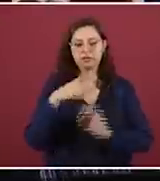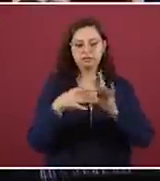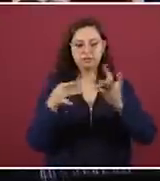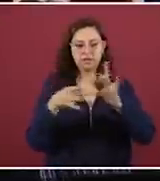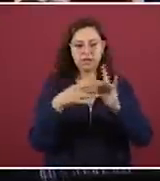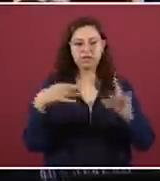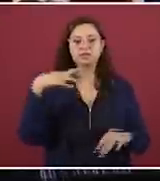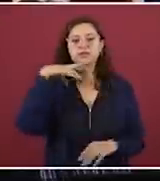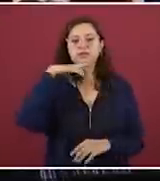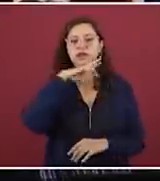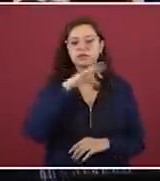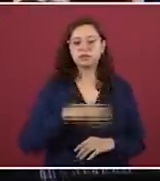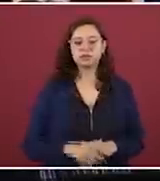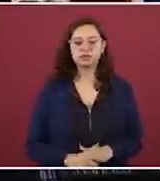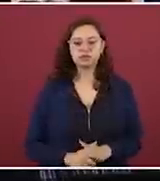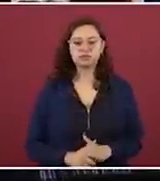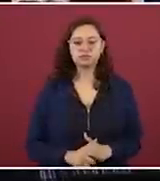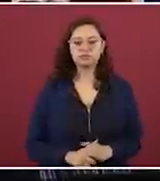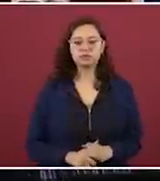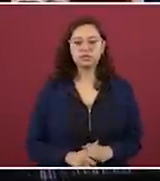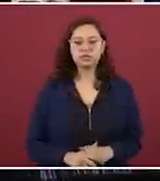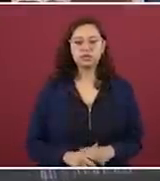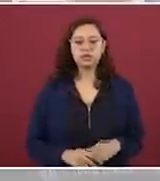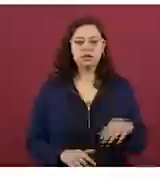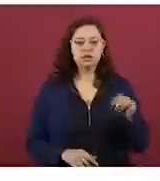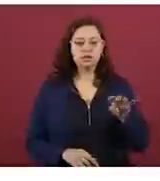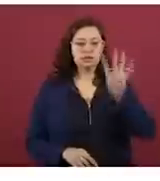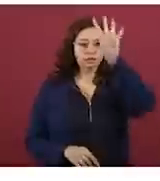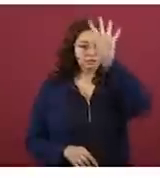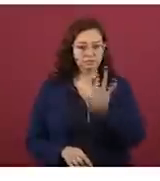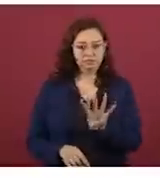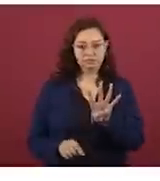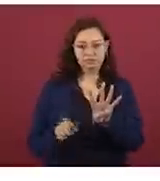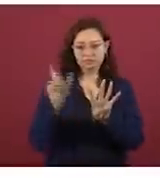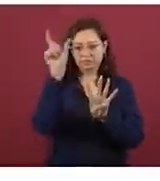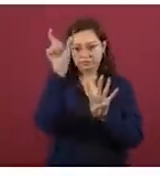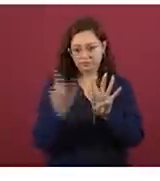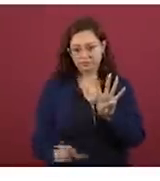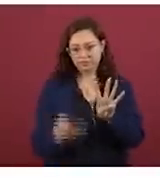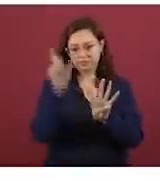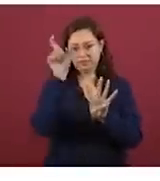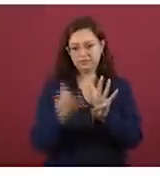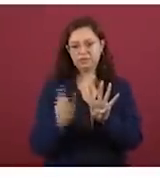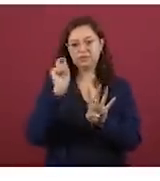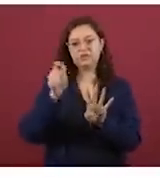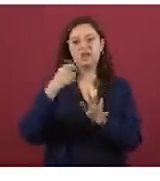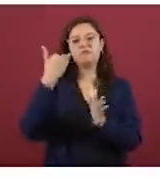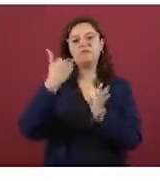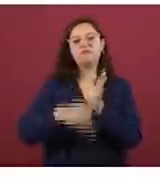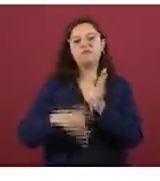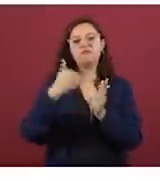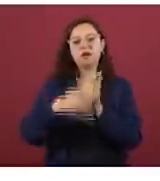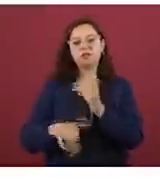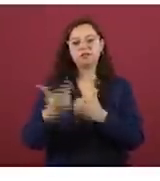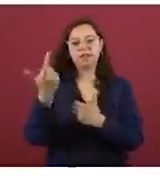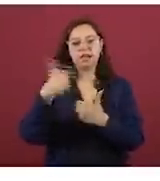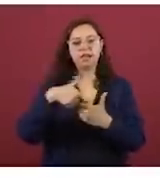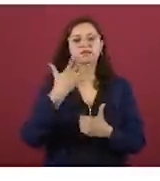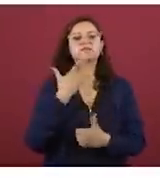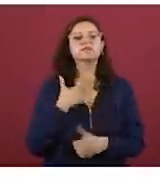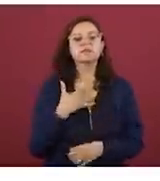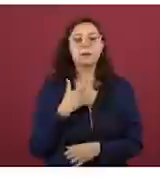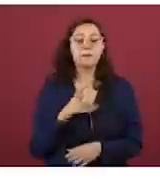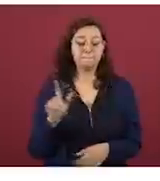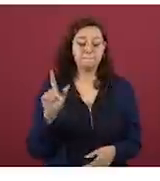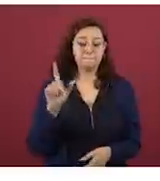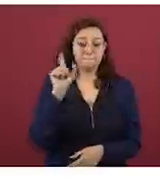que hay que fijarse es en esta columna, donde habla de faltante máximo detectado. En una prueba de 20